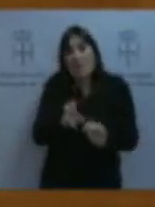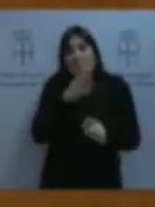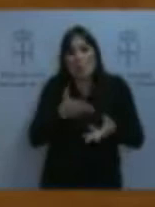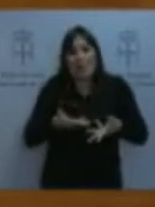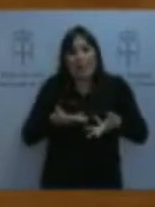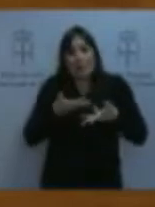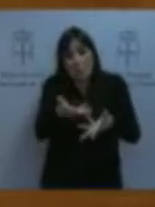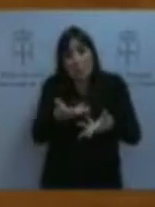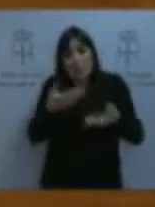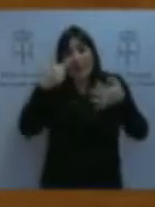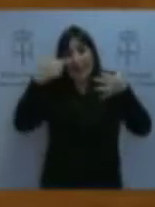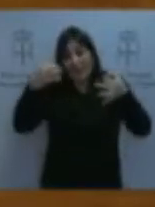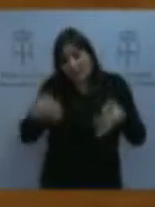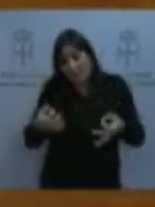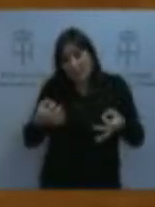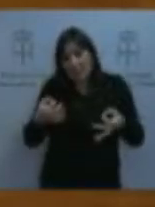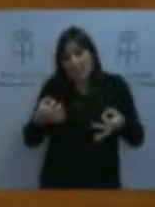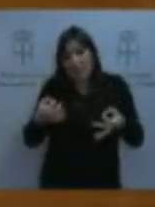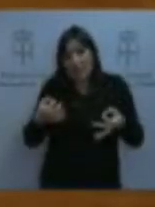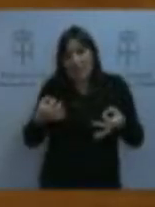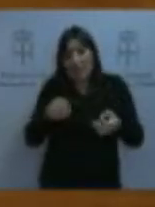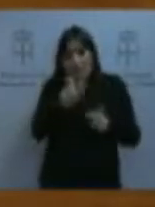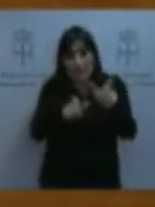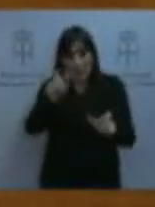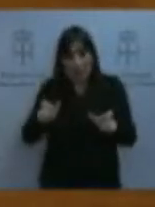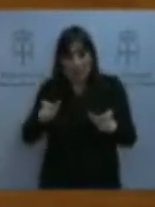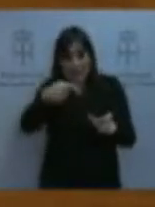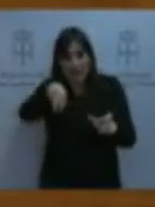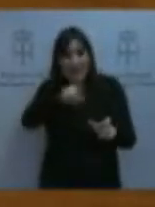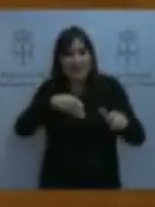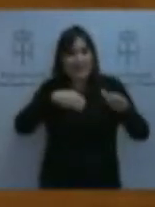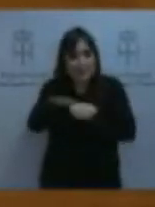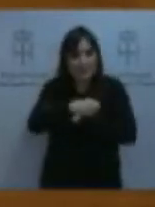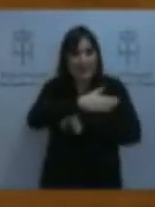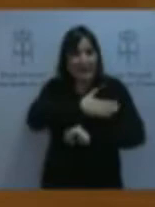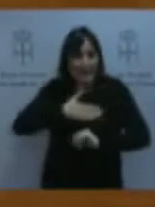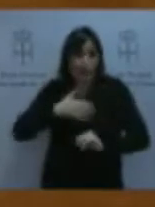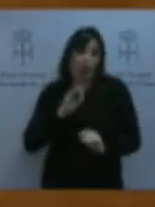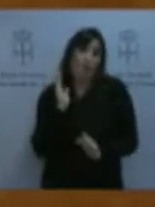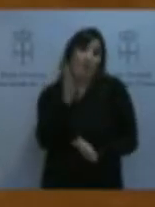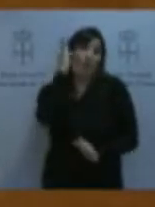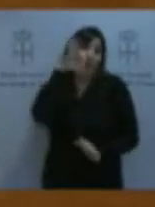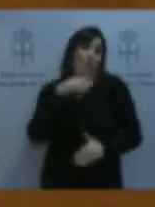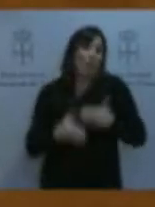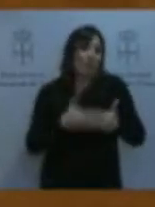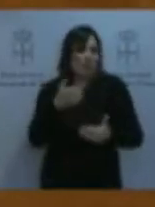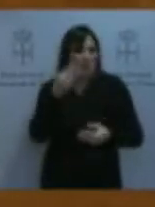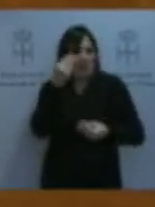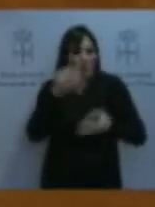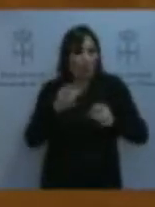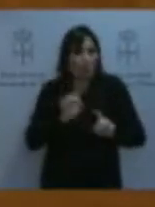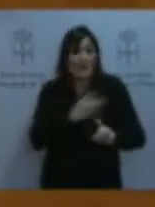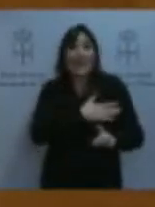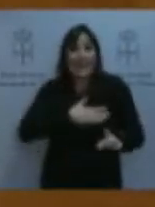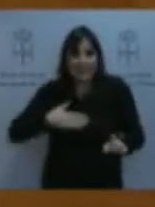las personas que se vean afectadas por procesos selectivos que quieran ejercer el derecho a optar a puestos de empleo